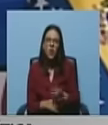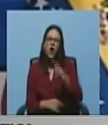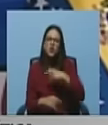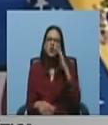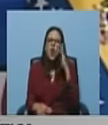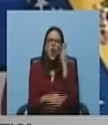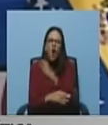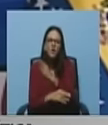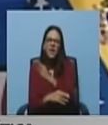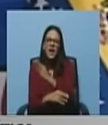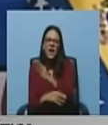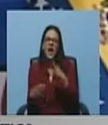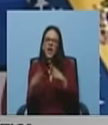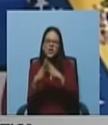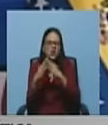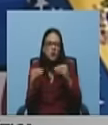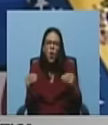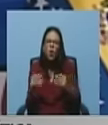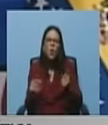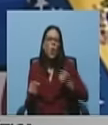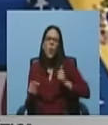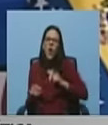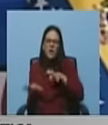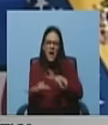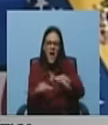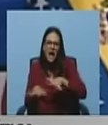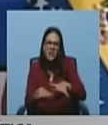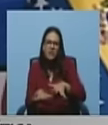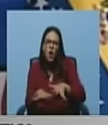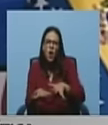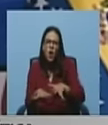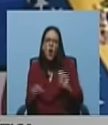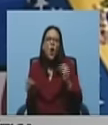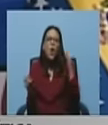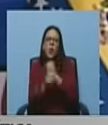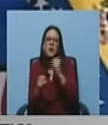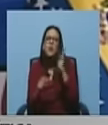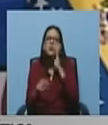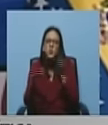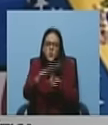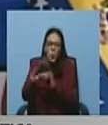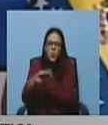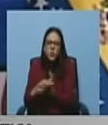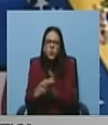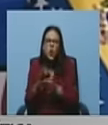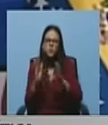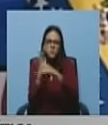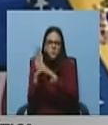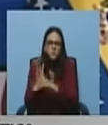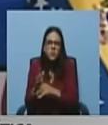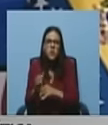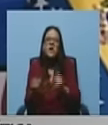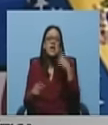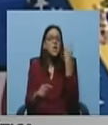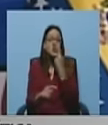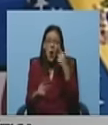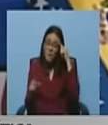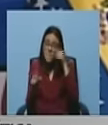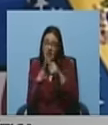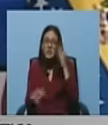condena absolutamente cualquier acción o hecho de corrupción, y no solo condena,